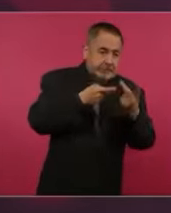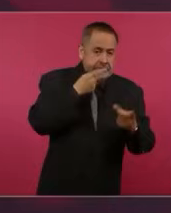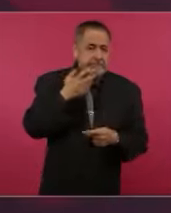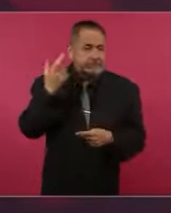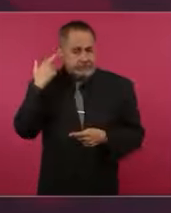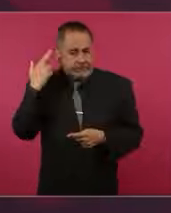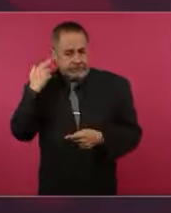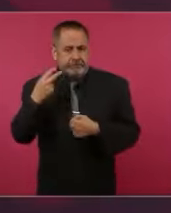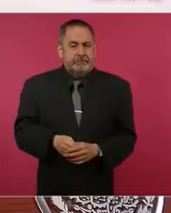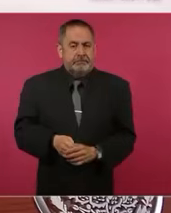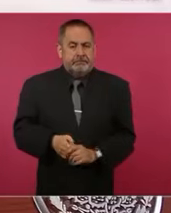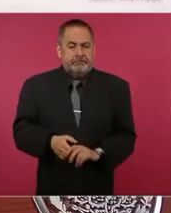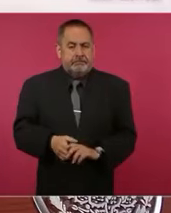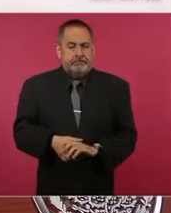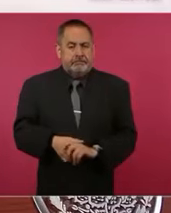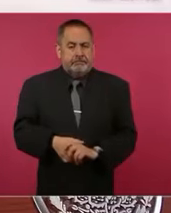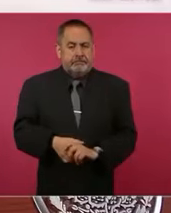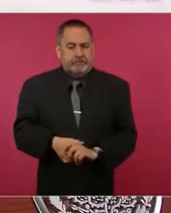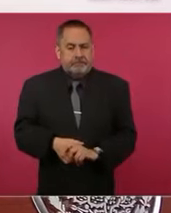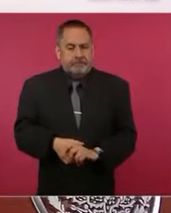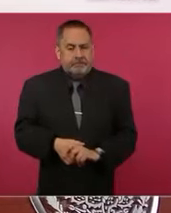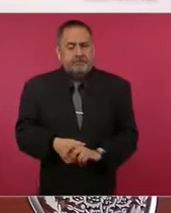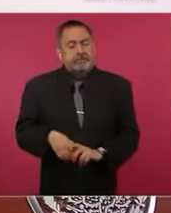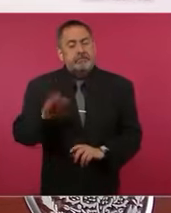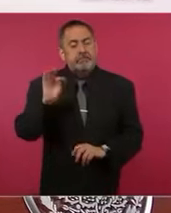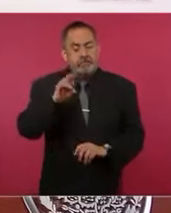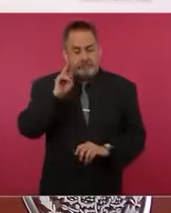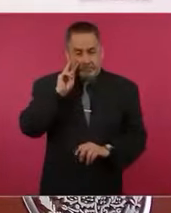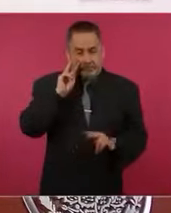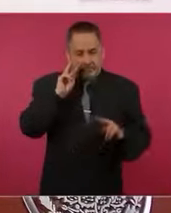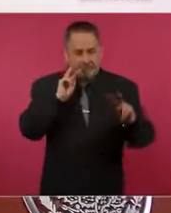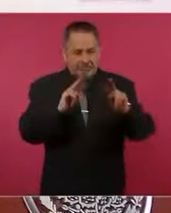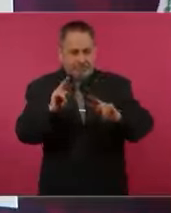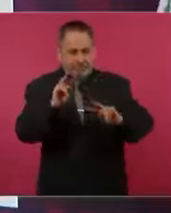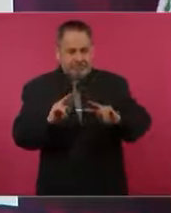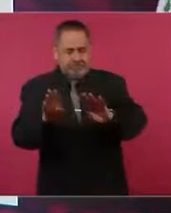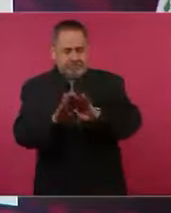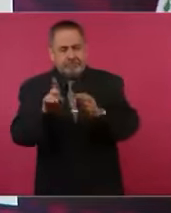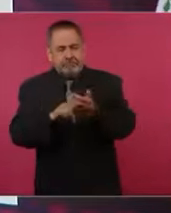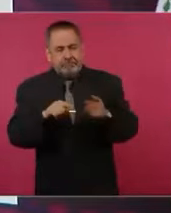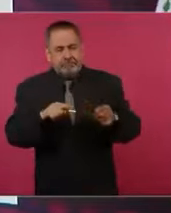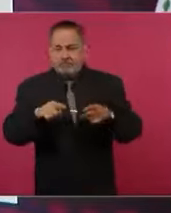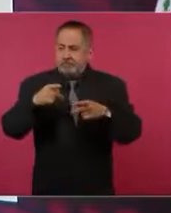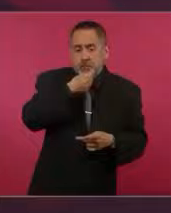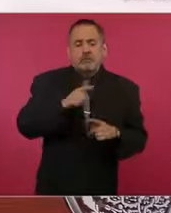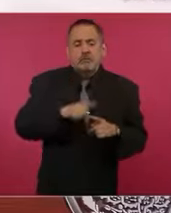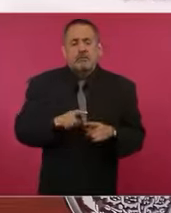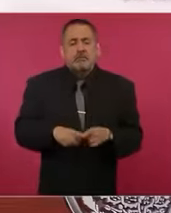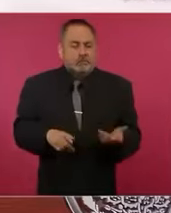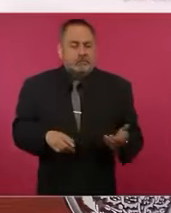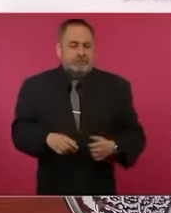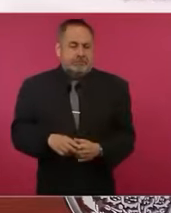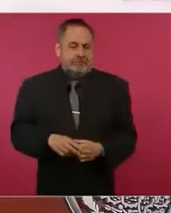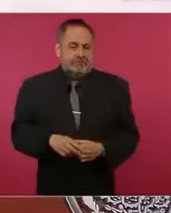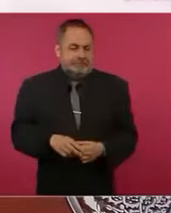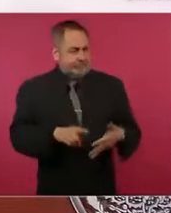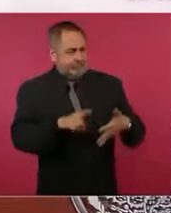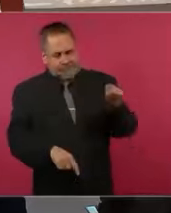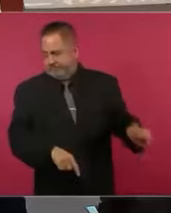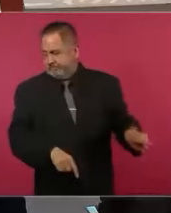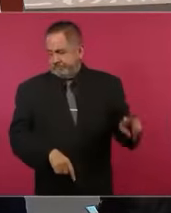de televisión. Si ustedes revisan quiénes son los comentaristas en Televisa, todos